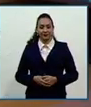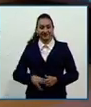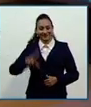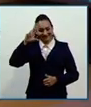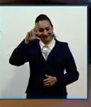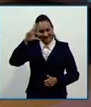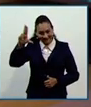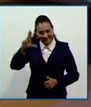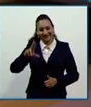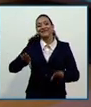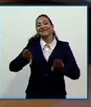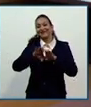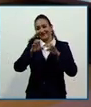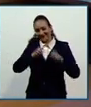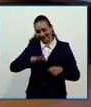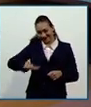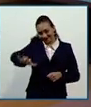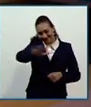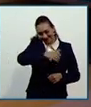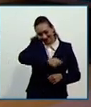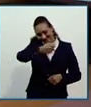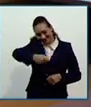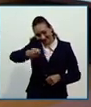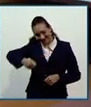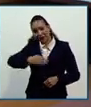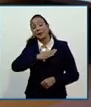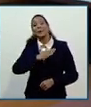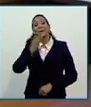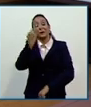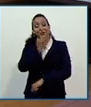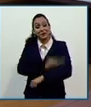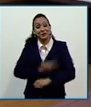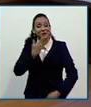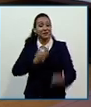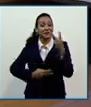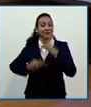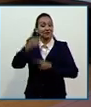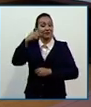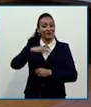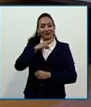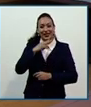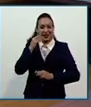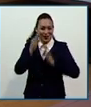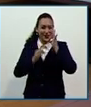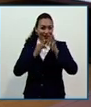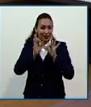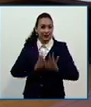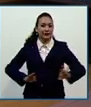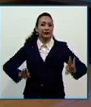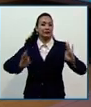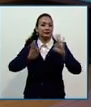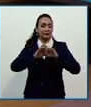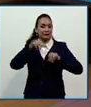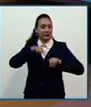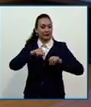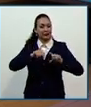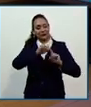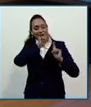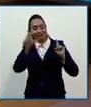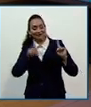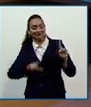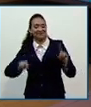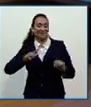Hola, ¿qué tal? ¿Cómo le va? Qué gusto saludarle. Muy buenas tardes, bienvenido, bienvenida a la información jurídica más importante, pero también y sin duda